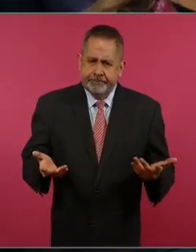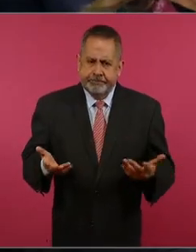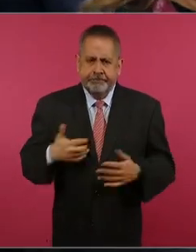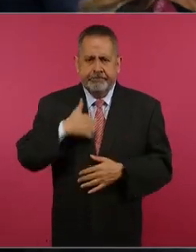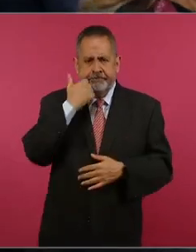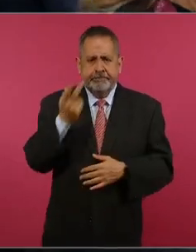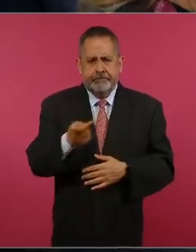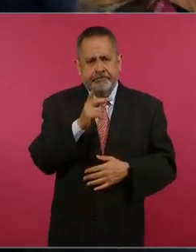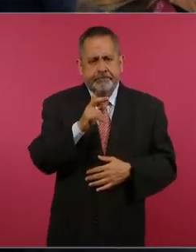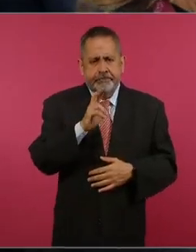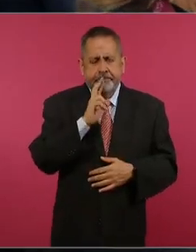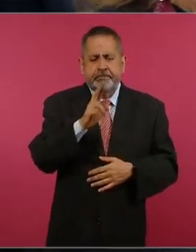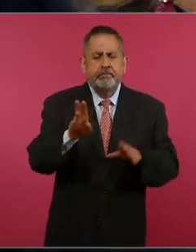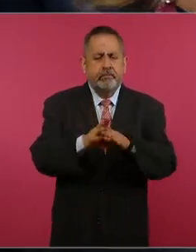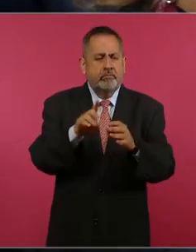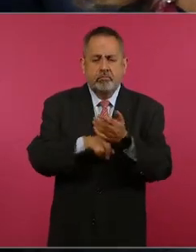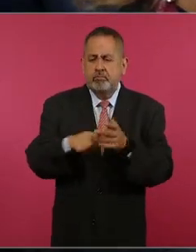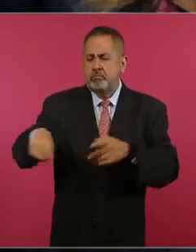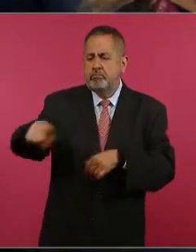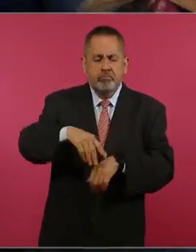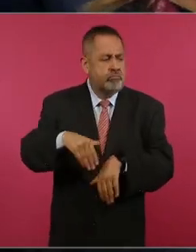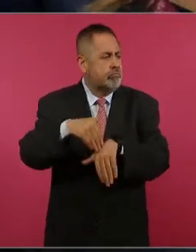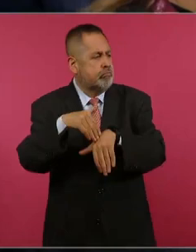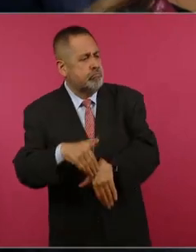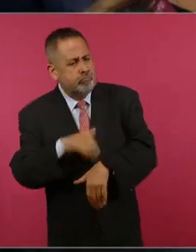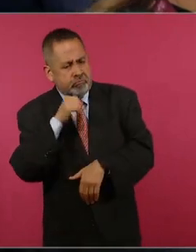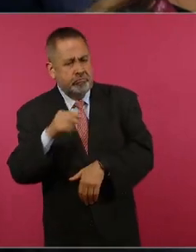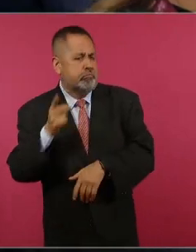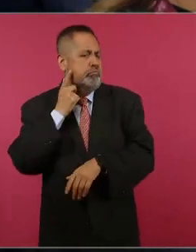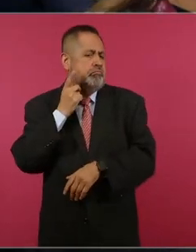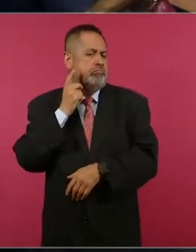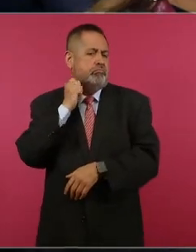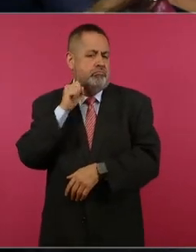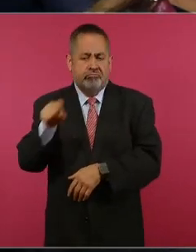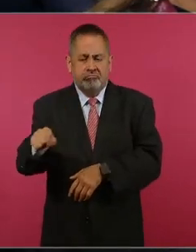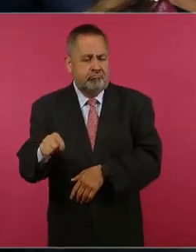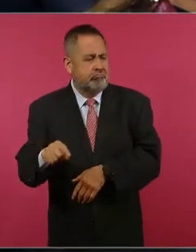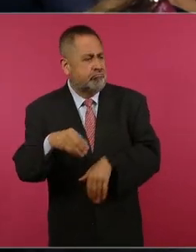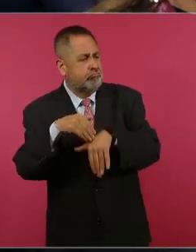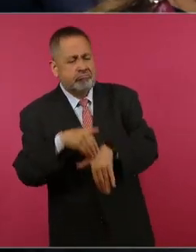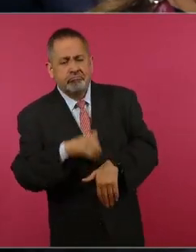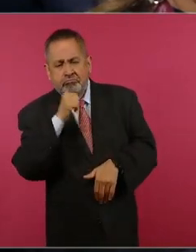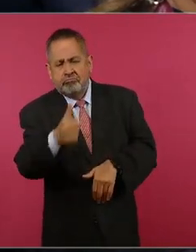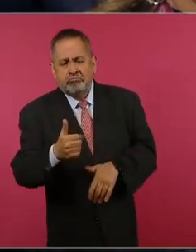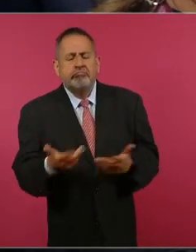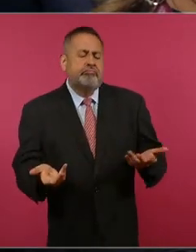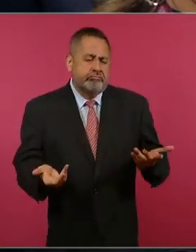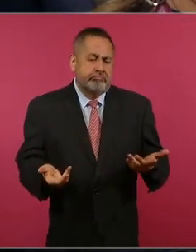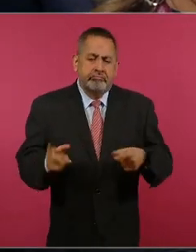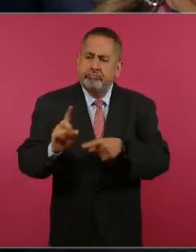cómo se responde al desacato que también existe desde el legislativo, si esto existe desde la